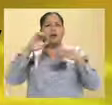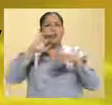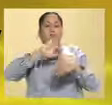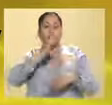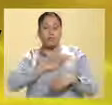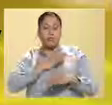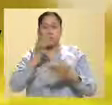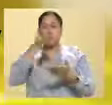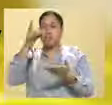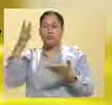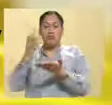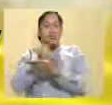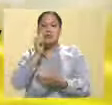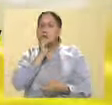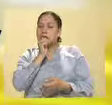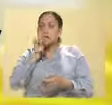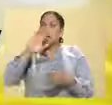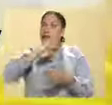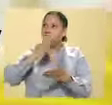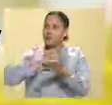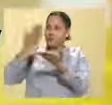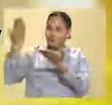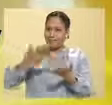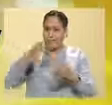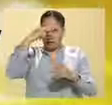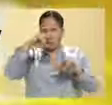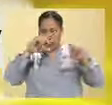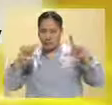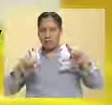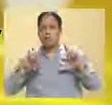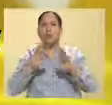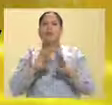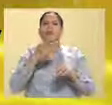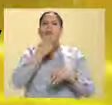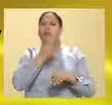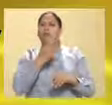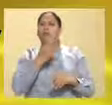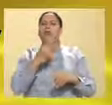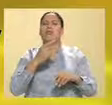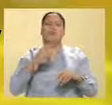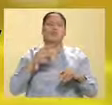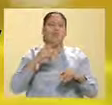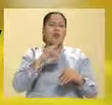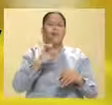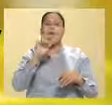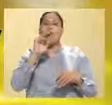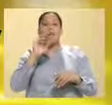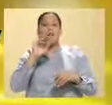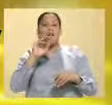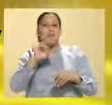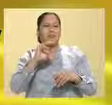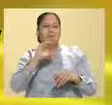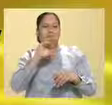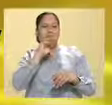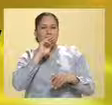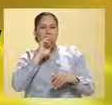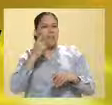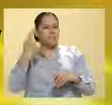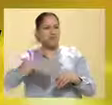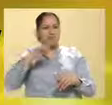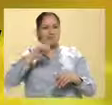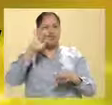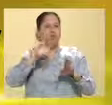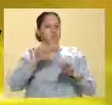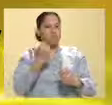conquista, sí. Ya cuando vemos que existe ya la típica madrota o el padrote, pues son explotadores de estos servicios y someten muchas